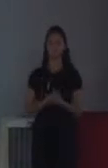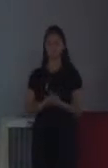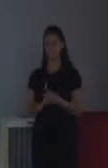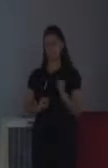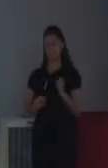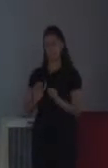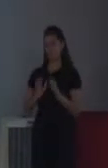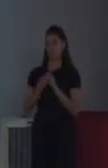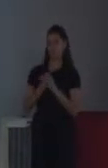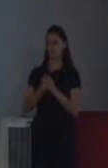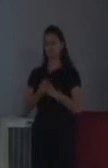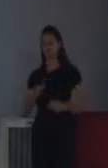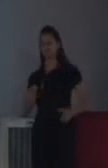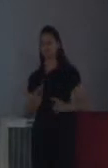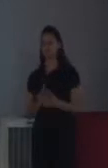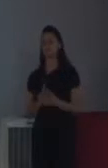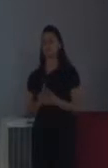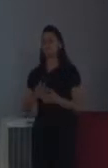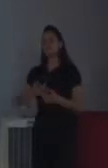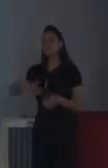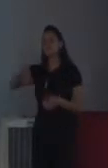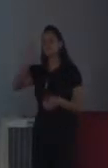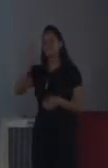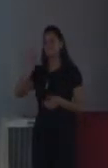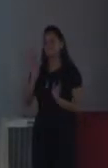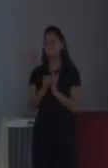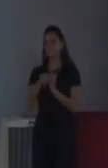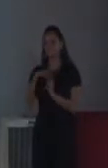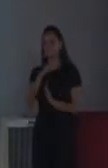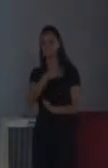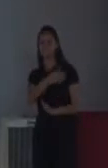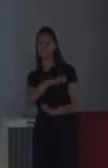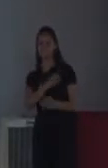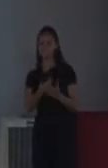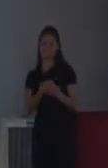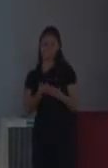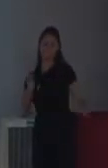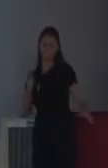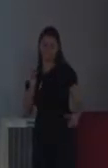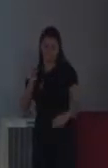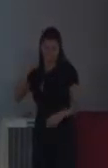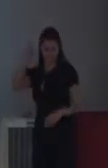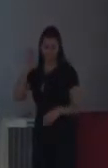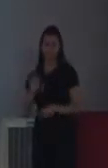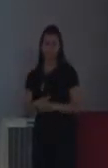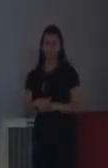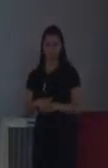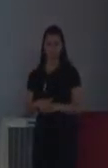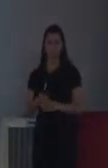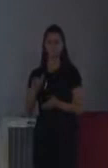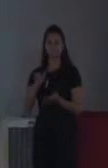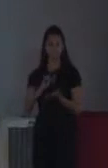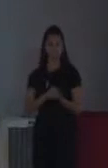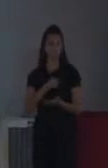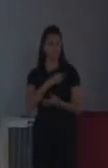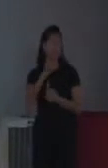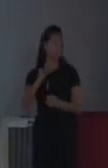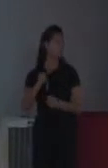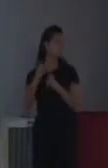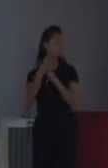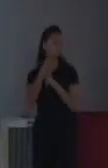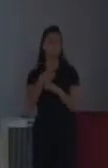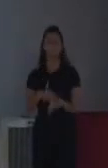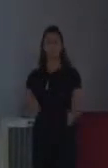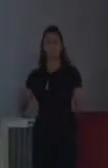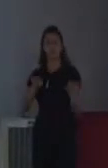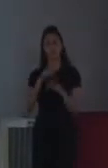Que normalmente se excluye. ¿Sí? Entonces, este principio es